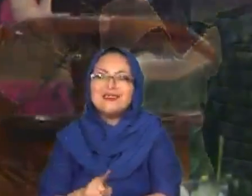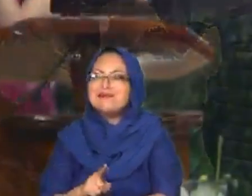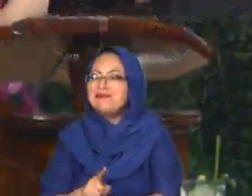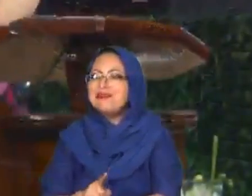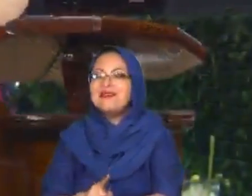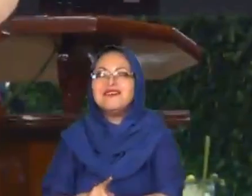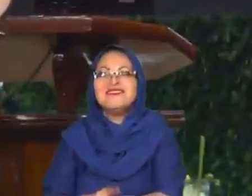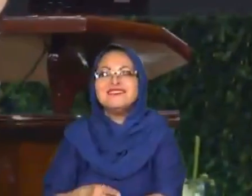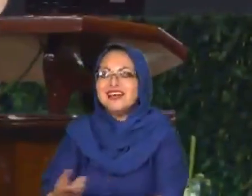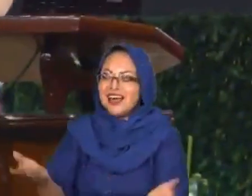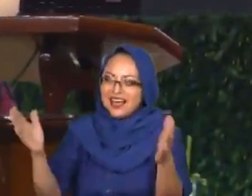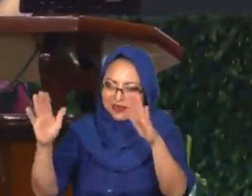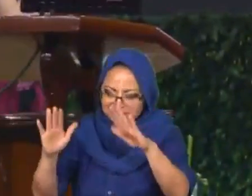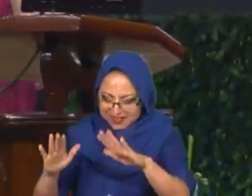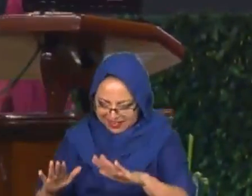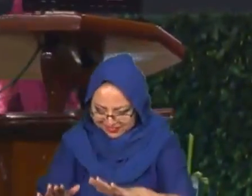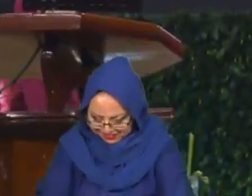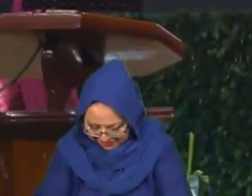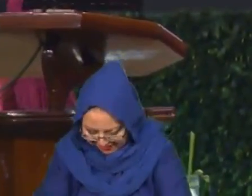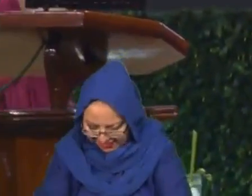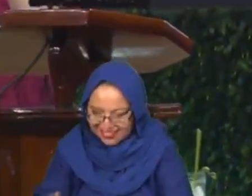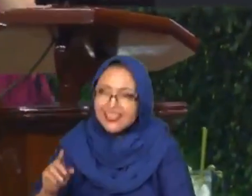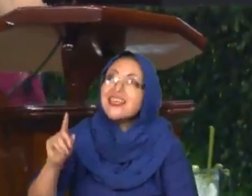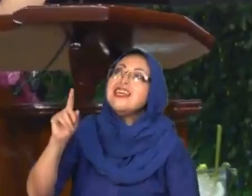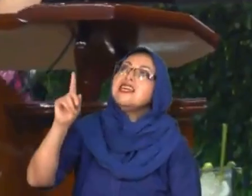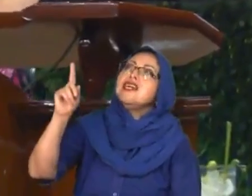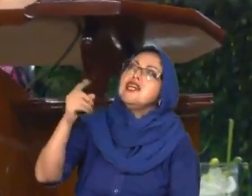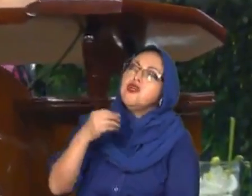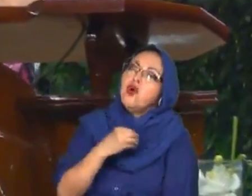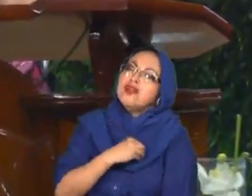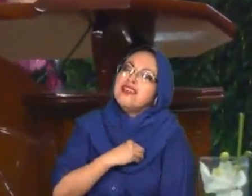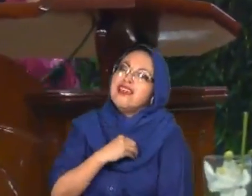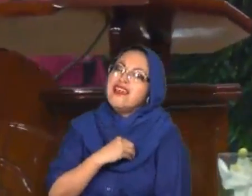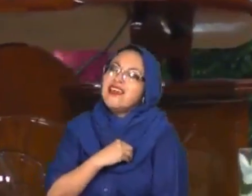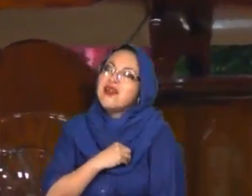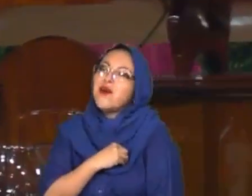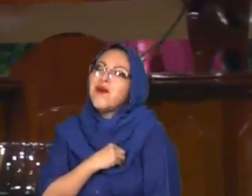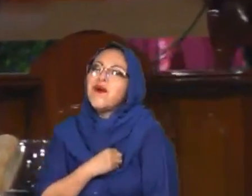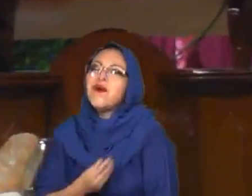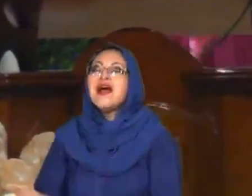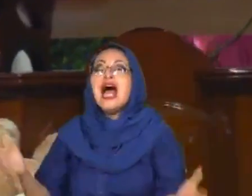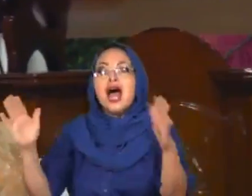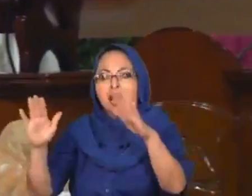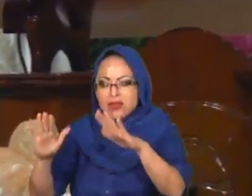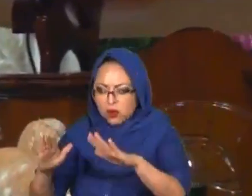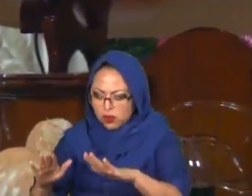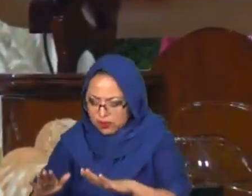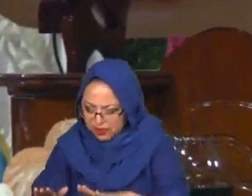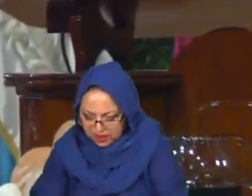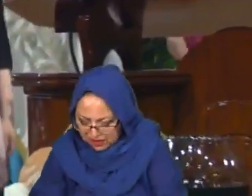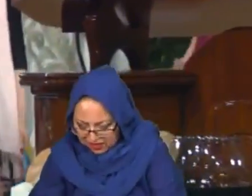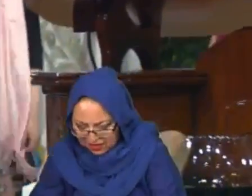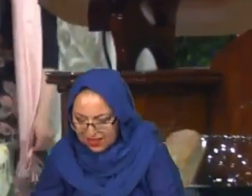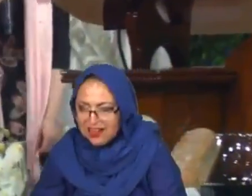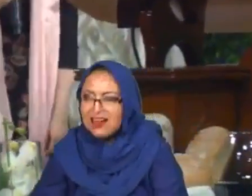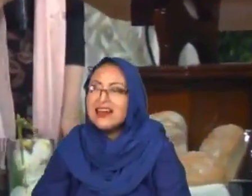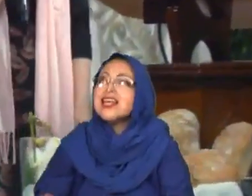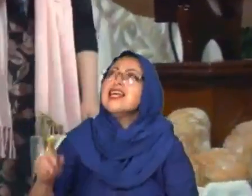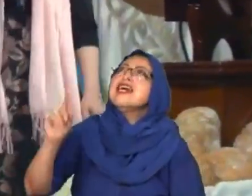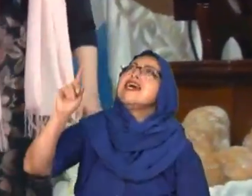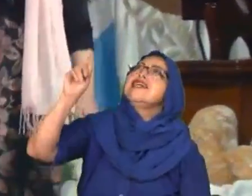y horas adorándote. Yo quiero entrar a